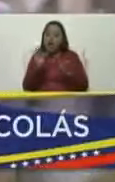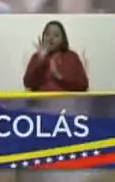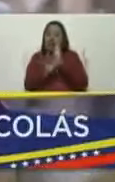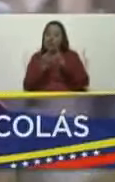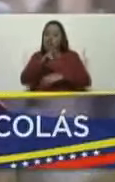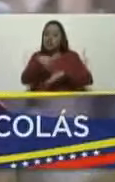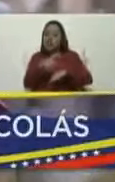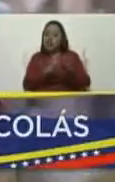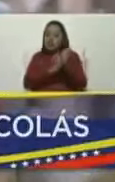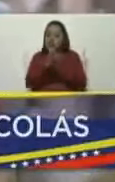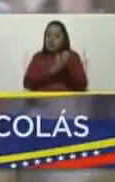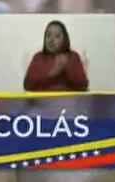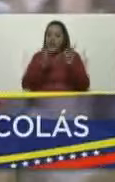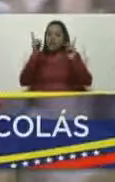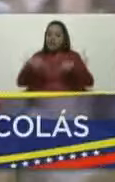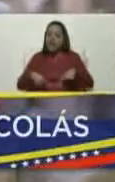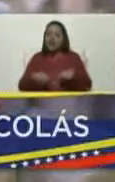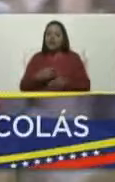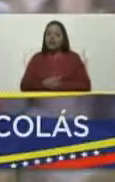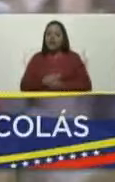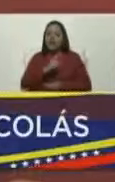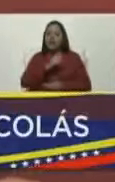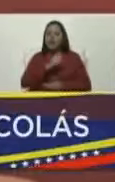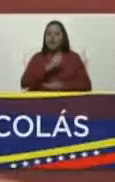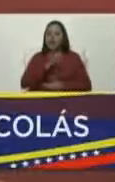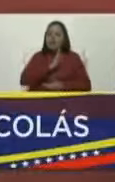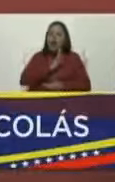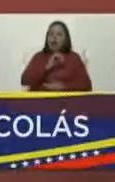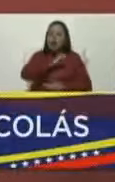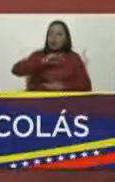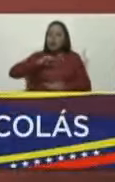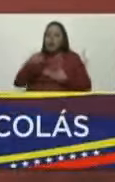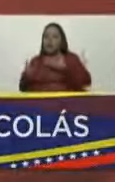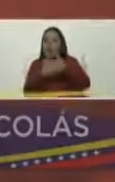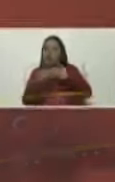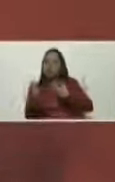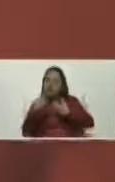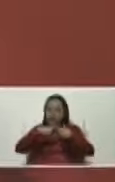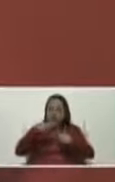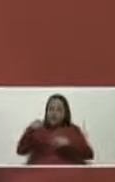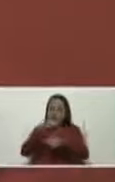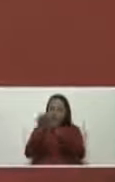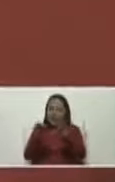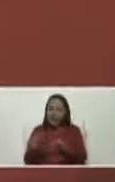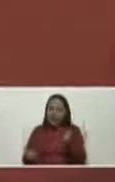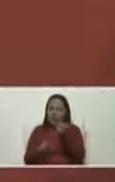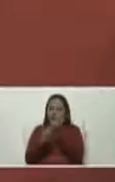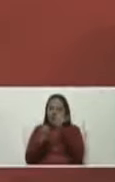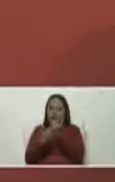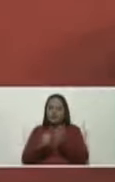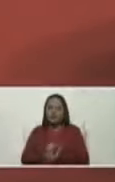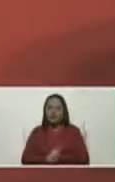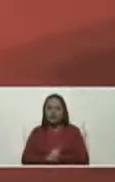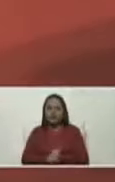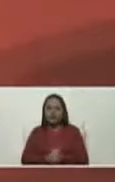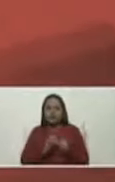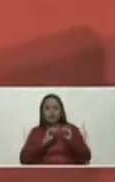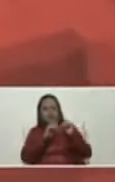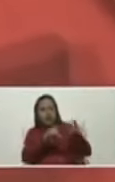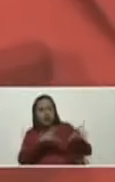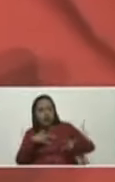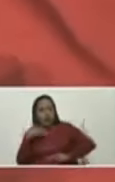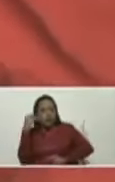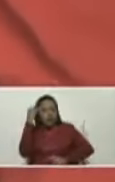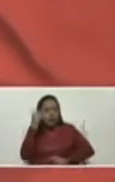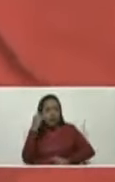de Emprendimiento, sino también a la banca privada incorporada a este mecanismo de financiamiento. Bueno, fíjate, si yo me pusiera a pensar